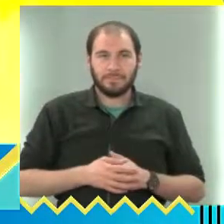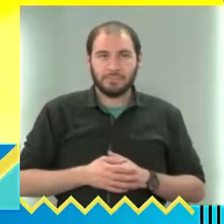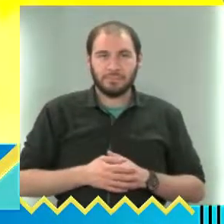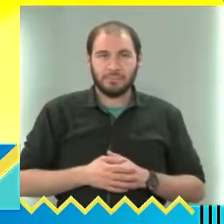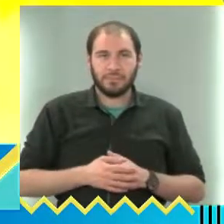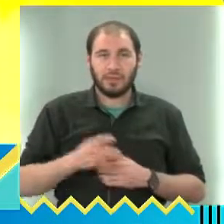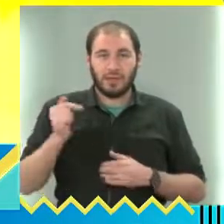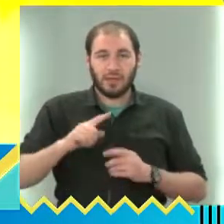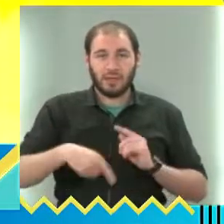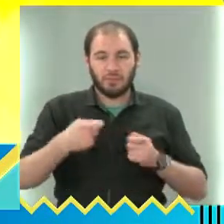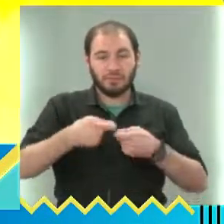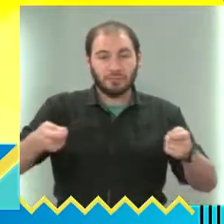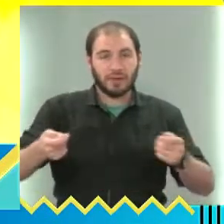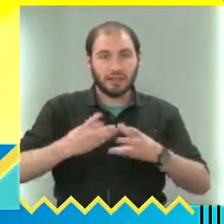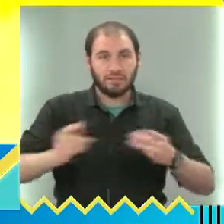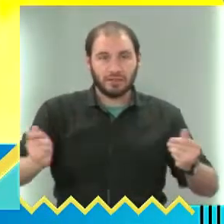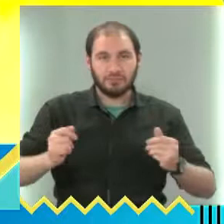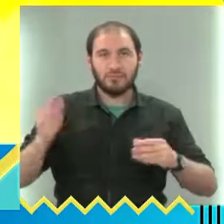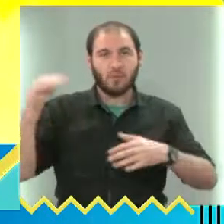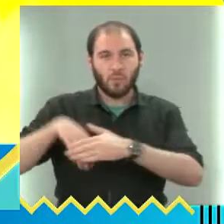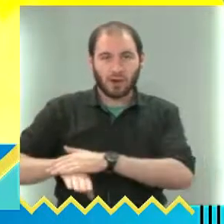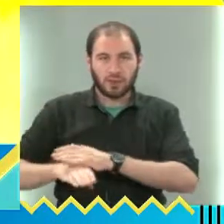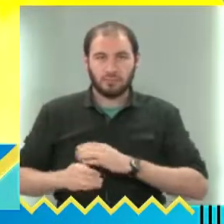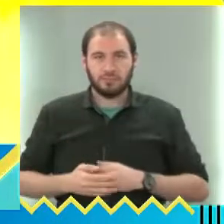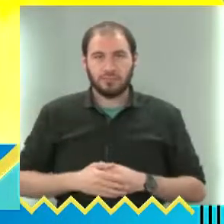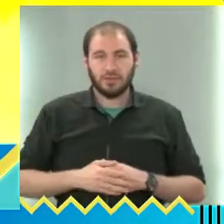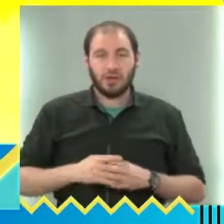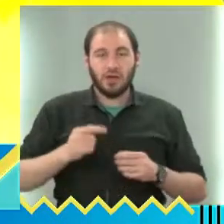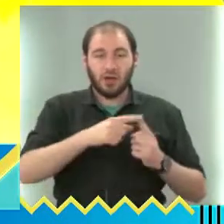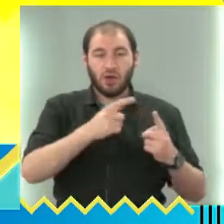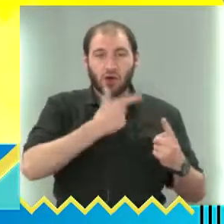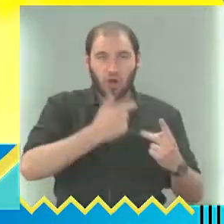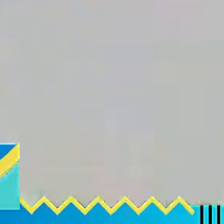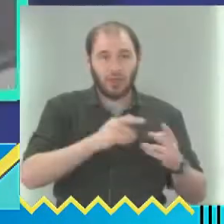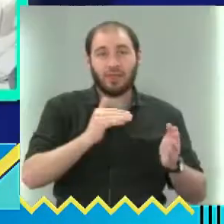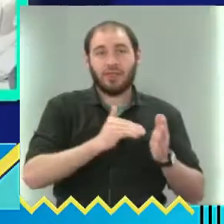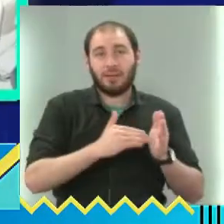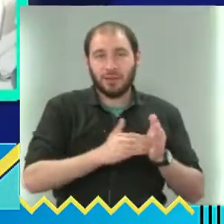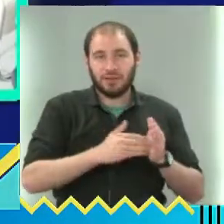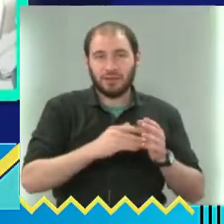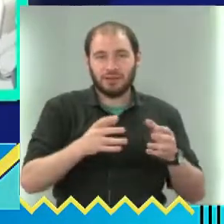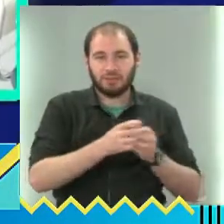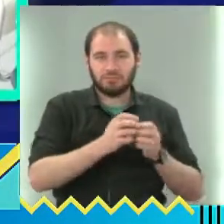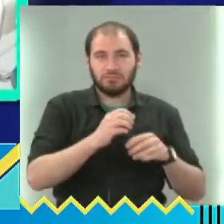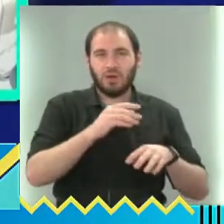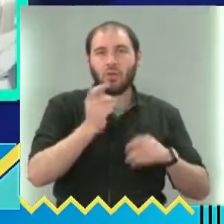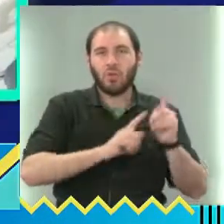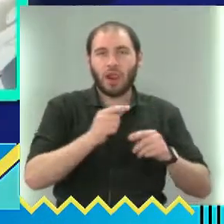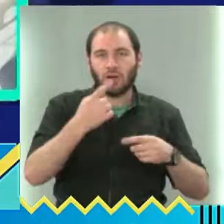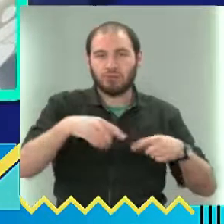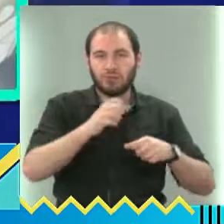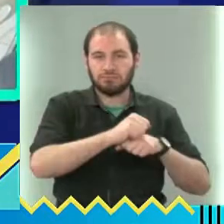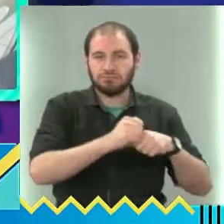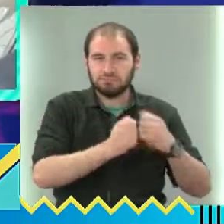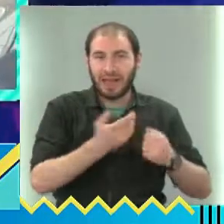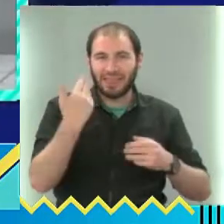Esta unidad después fraccionada se va a almacenar. Los glóbulos rojos, dependiendo del anticoagulante que usemos, esto que vos